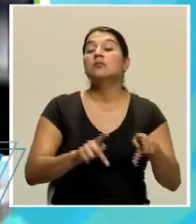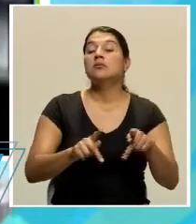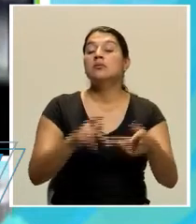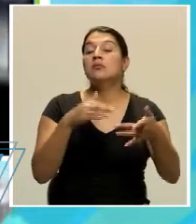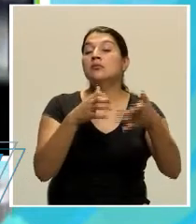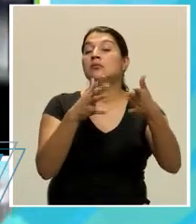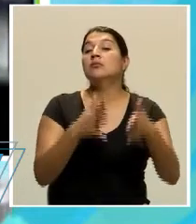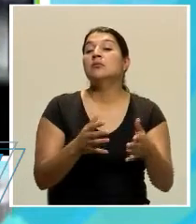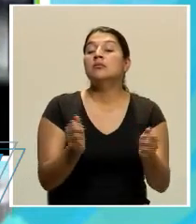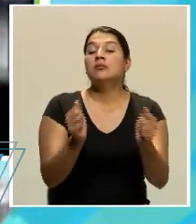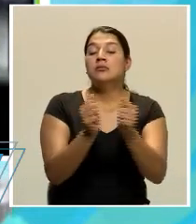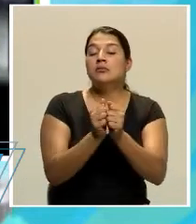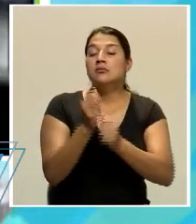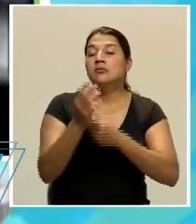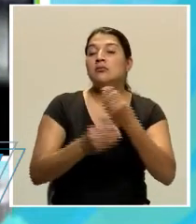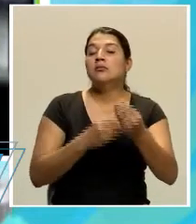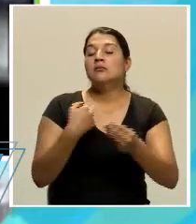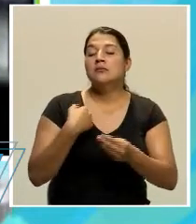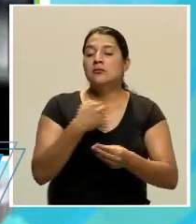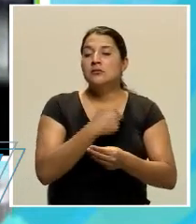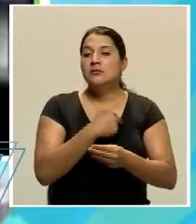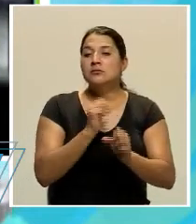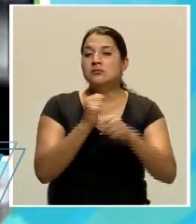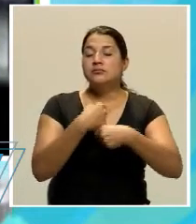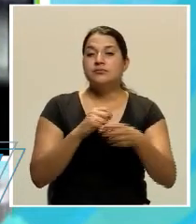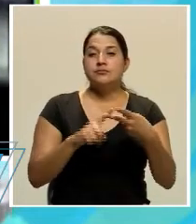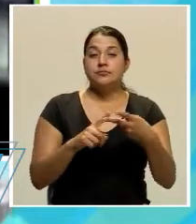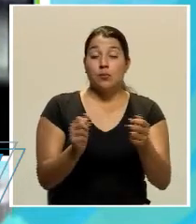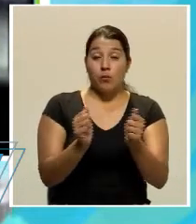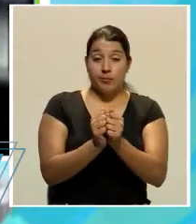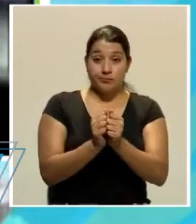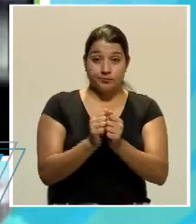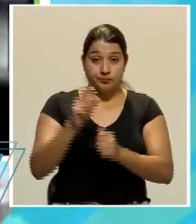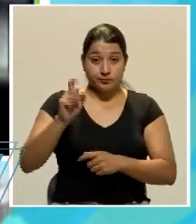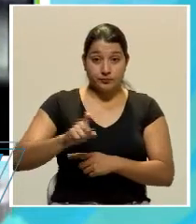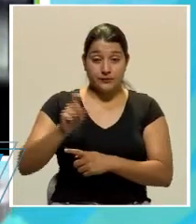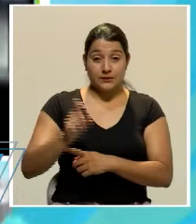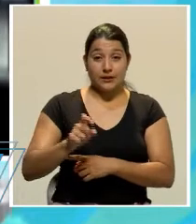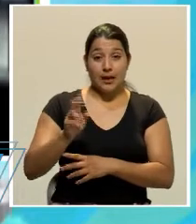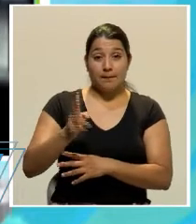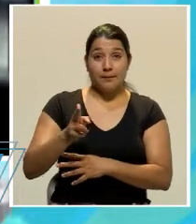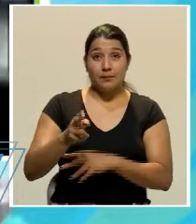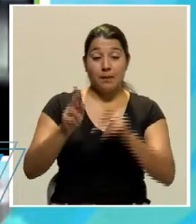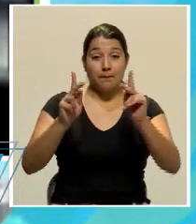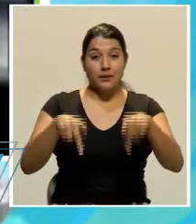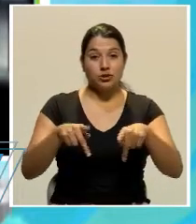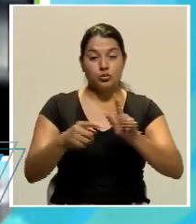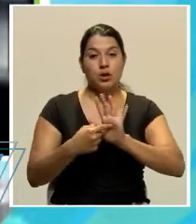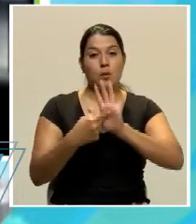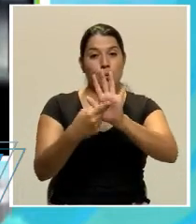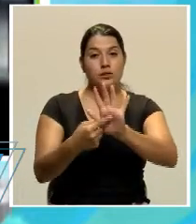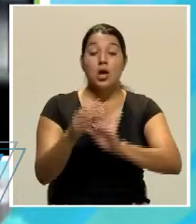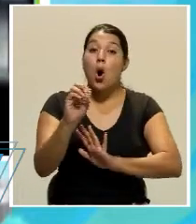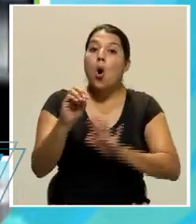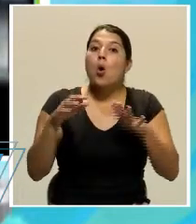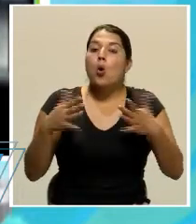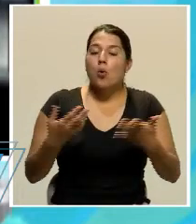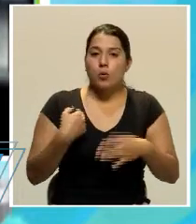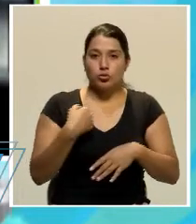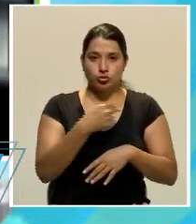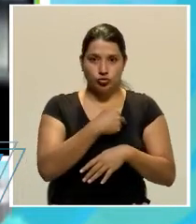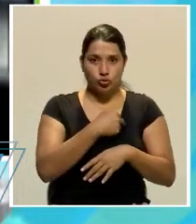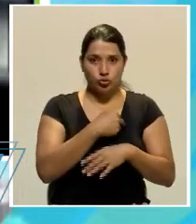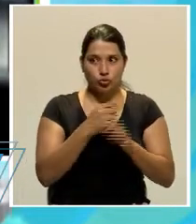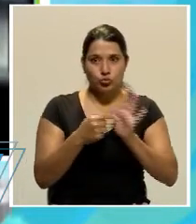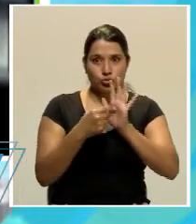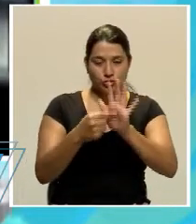los productos que generamos, con las coincidencias de las necesidades que el mismo público manifiesta, o cómo hemos generado